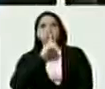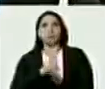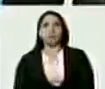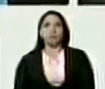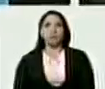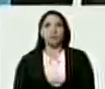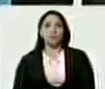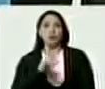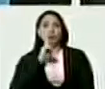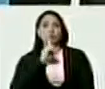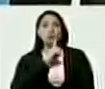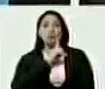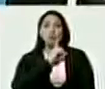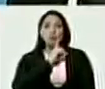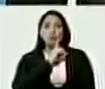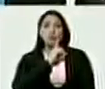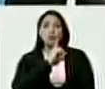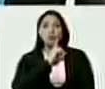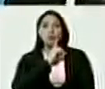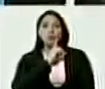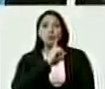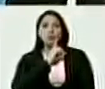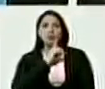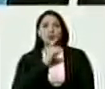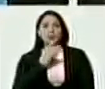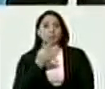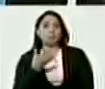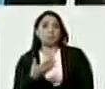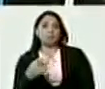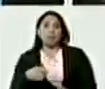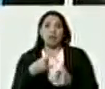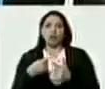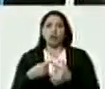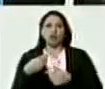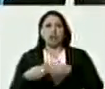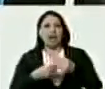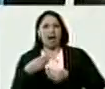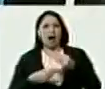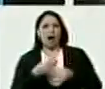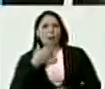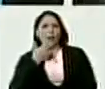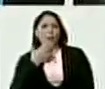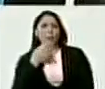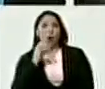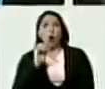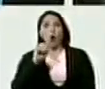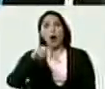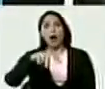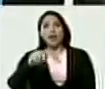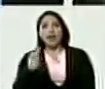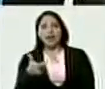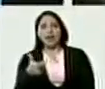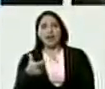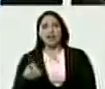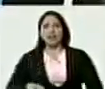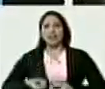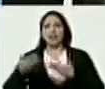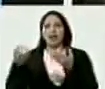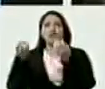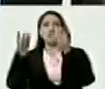su nombre y que es nada más y nada menos que una ONG, y llevar números al